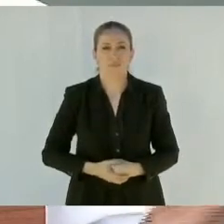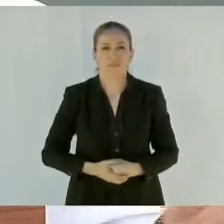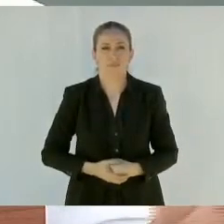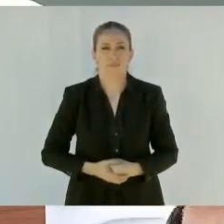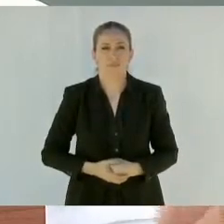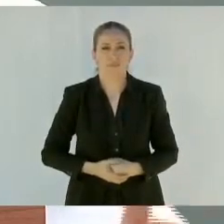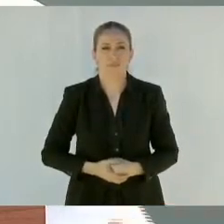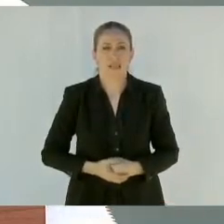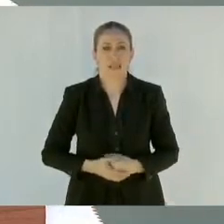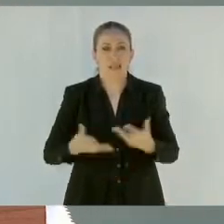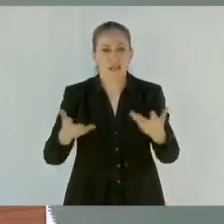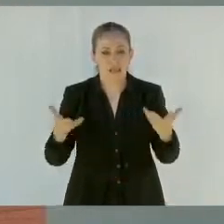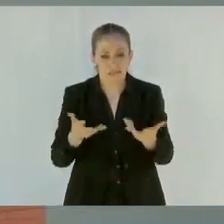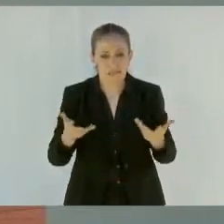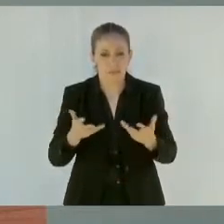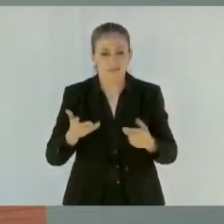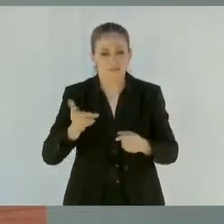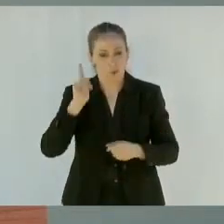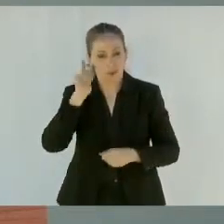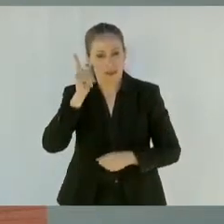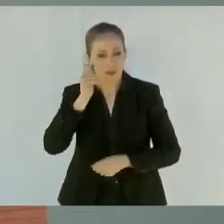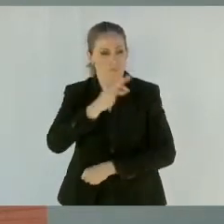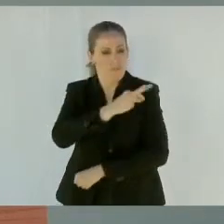elaborar la vacuna,